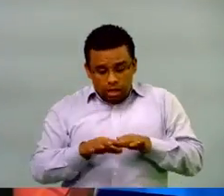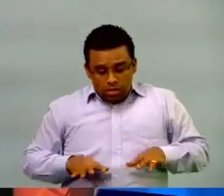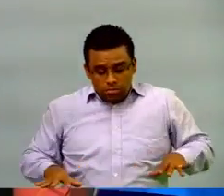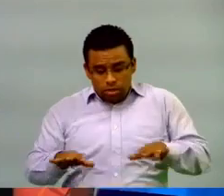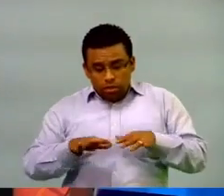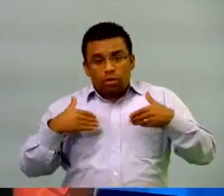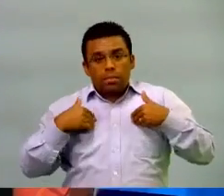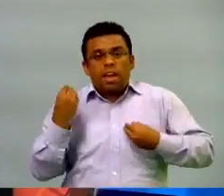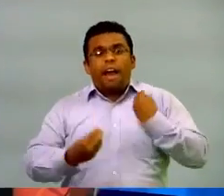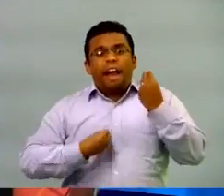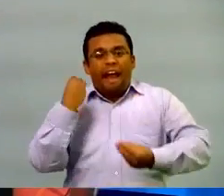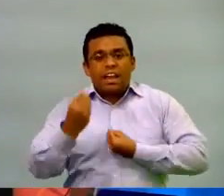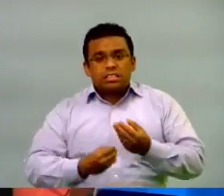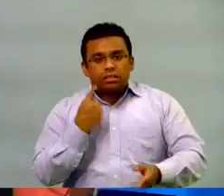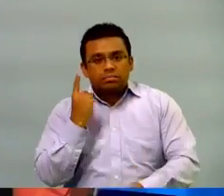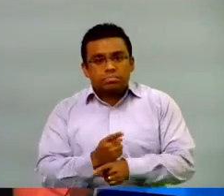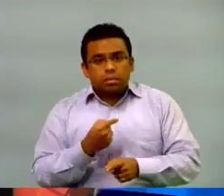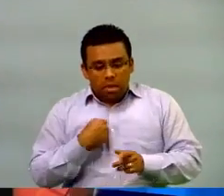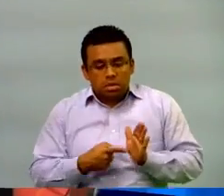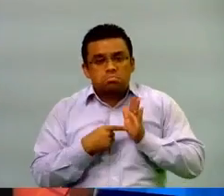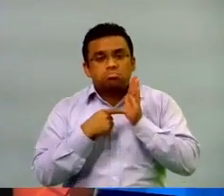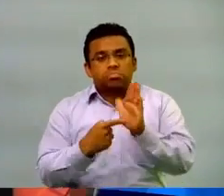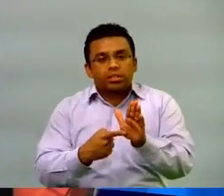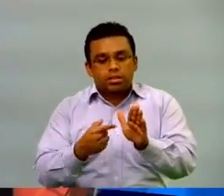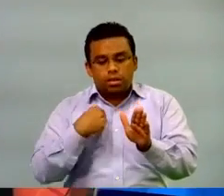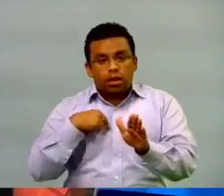está beneficiando a los niños, cómo está